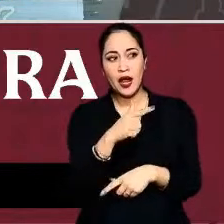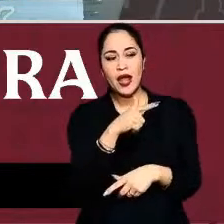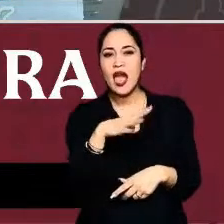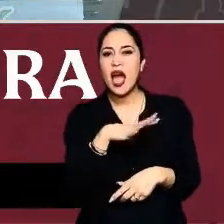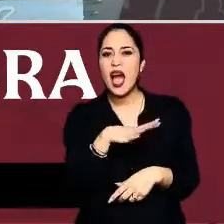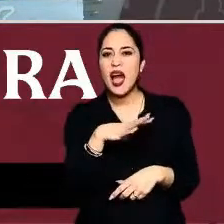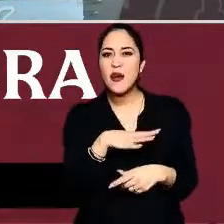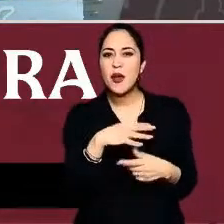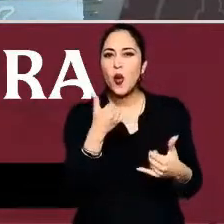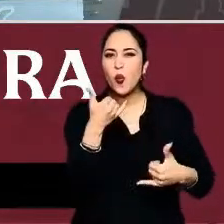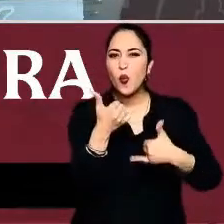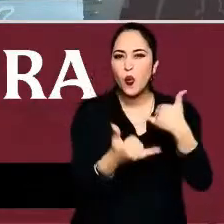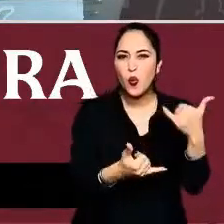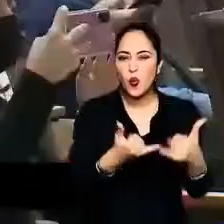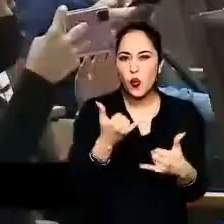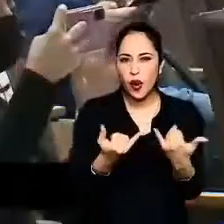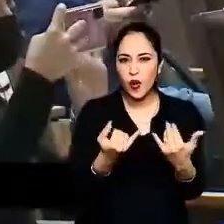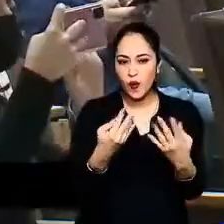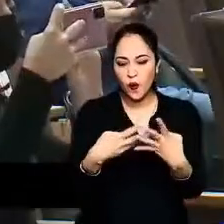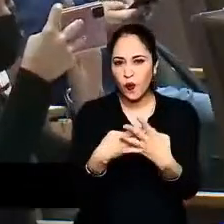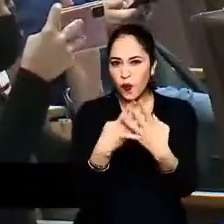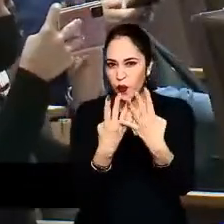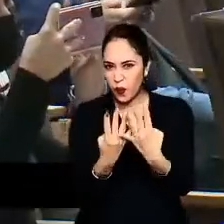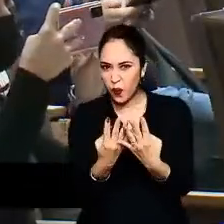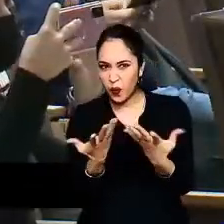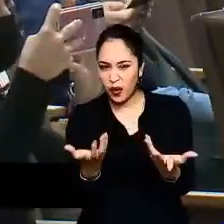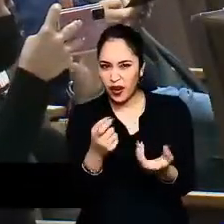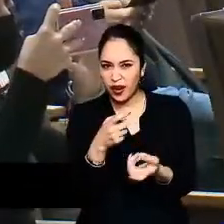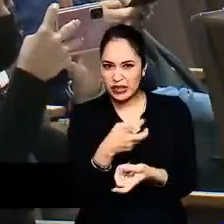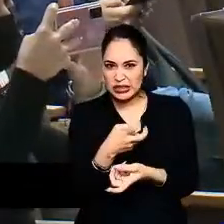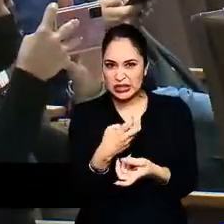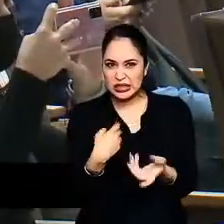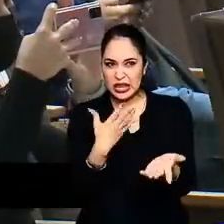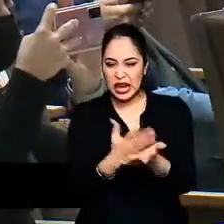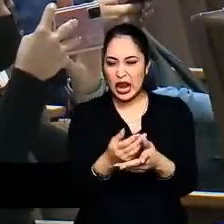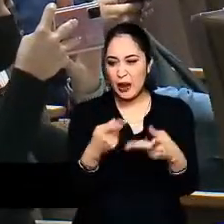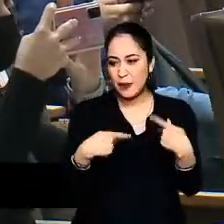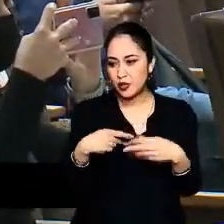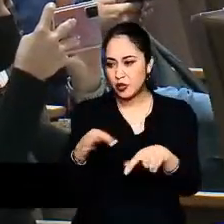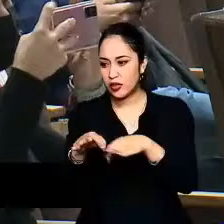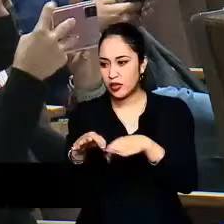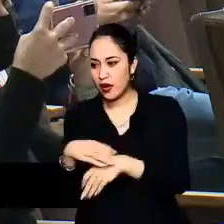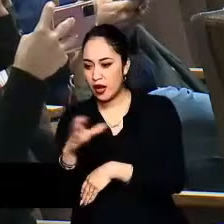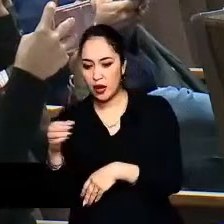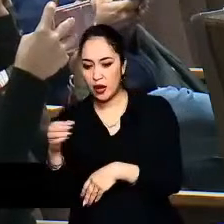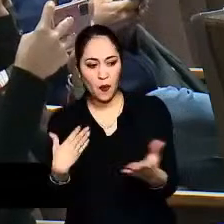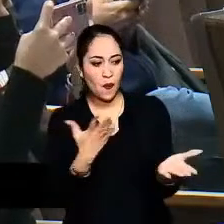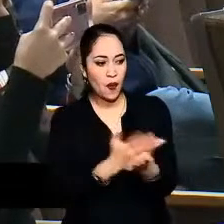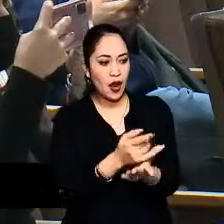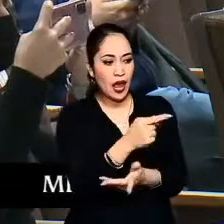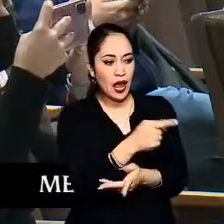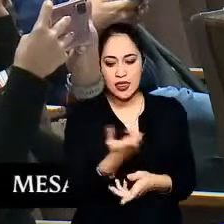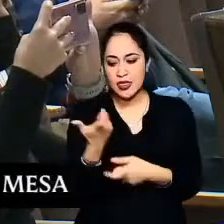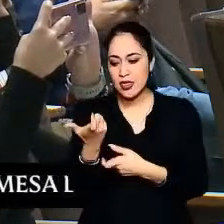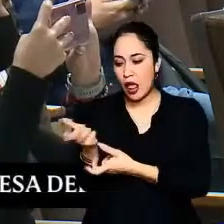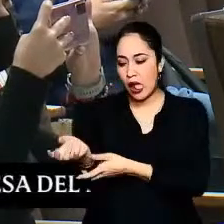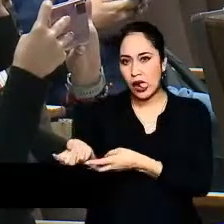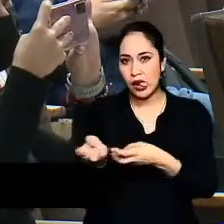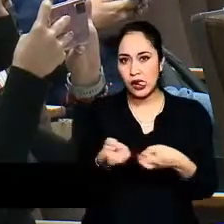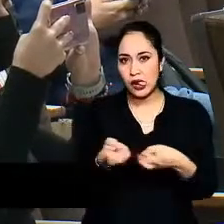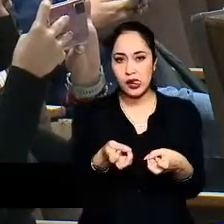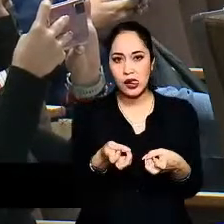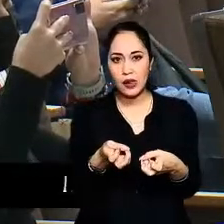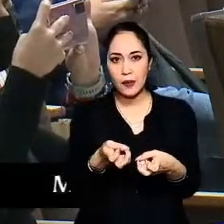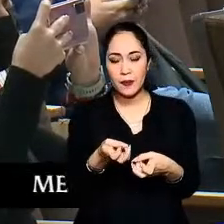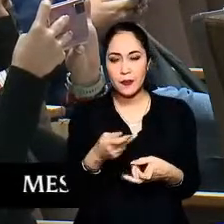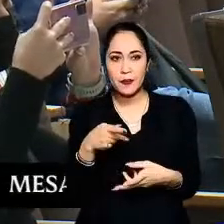que tampoco es enteramente ilegal. Y entonces claman por una intervención oportuna. Aunque está la temporada por salir, pues no